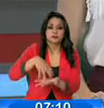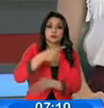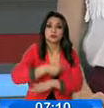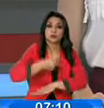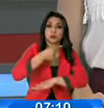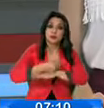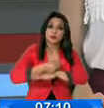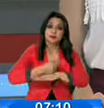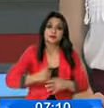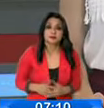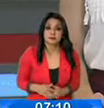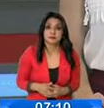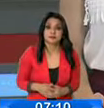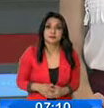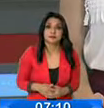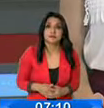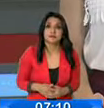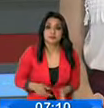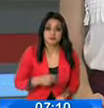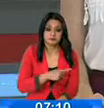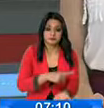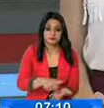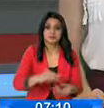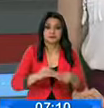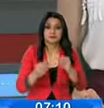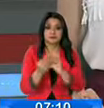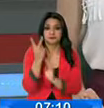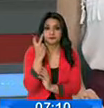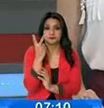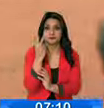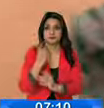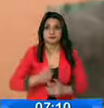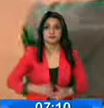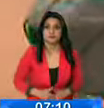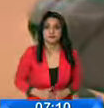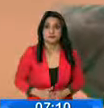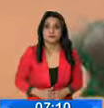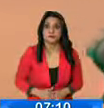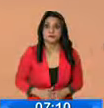El percance se produjo en el kilómetro 12.